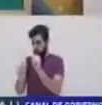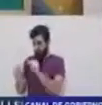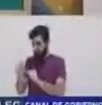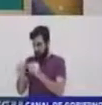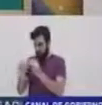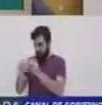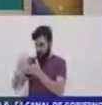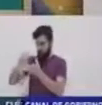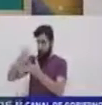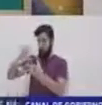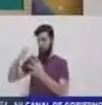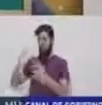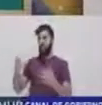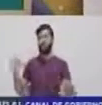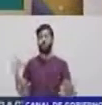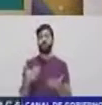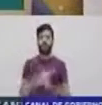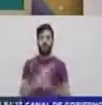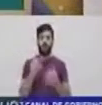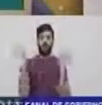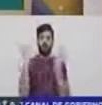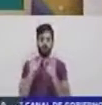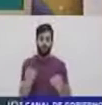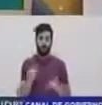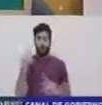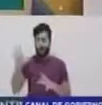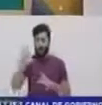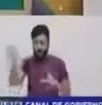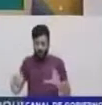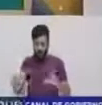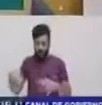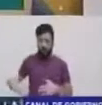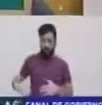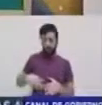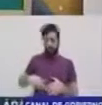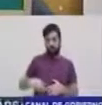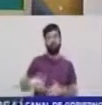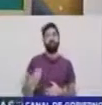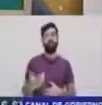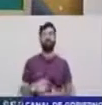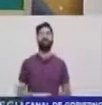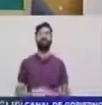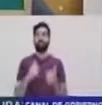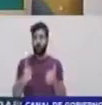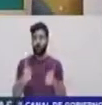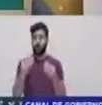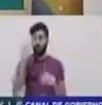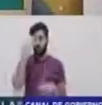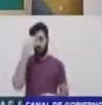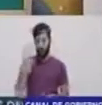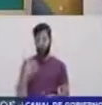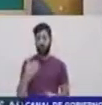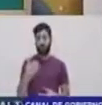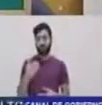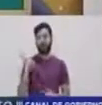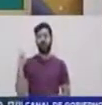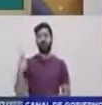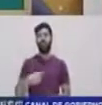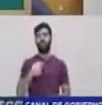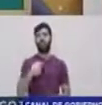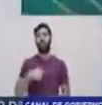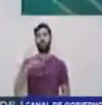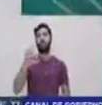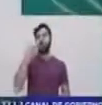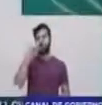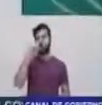desarrollar mejores calidades de vida. Bien, les agradezco su atención. Soy el profesor Otto